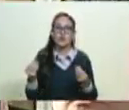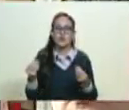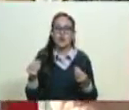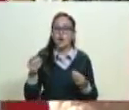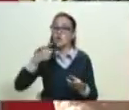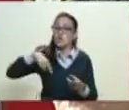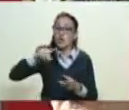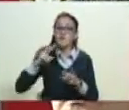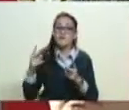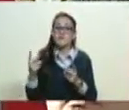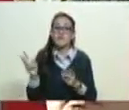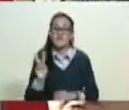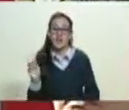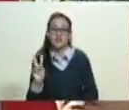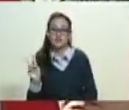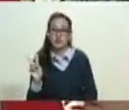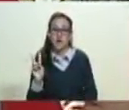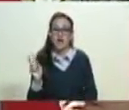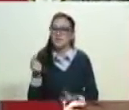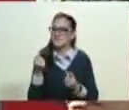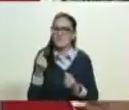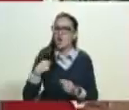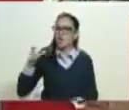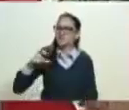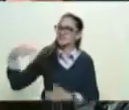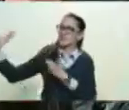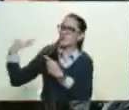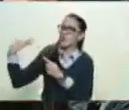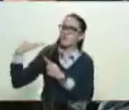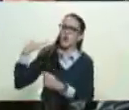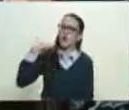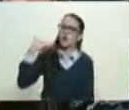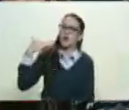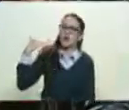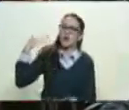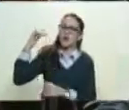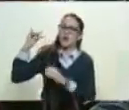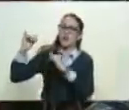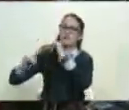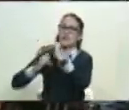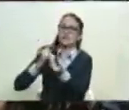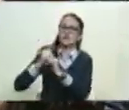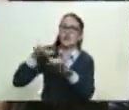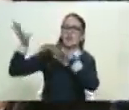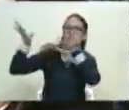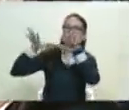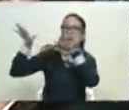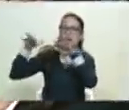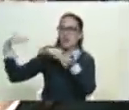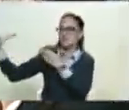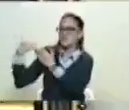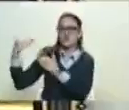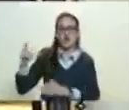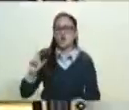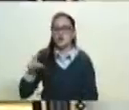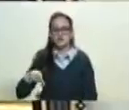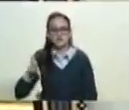entre venezolanos y venezolanas, sin ningún tipo de interferencia extranjera, sin ningún tipo de mandato